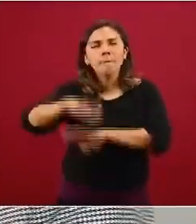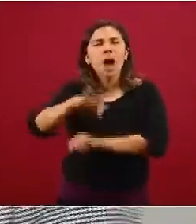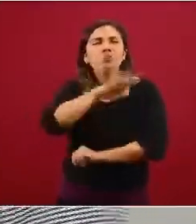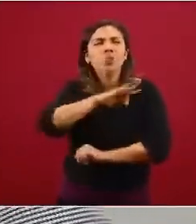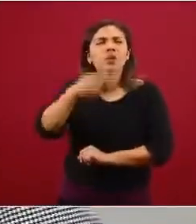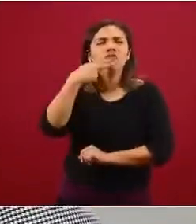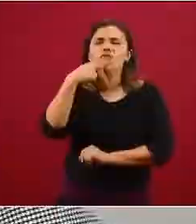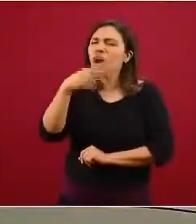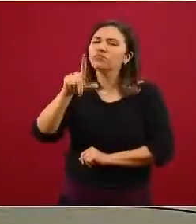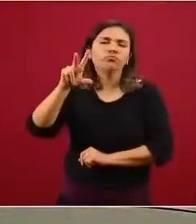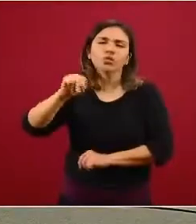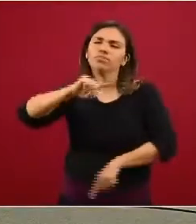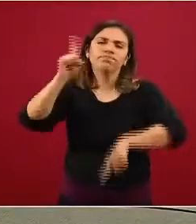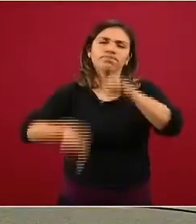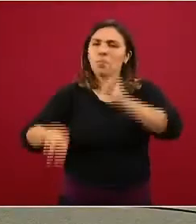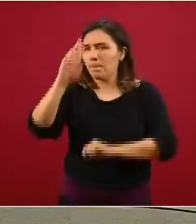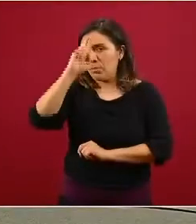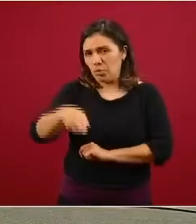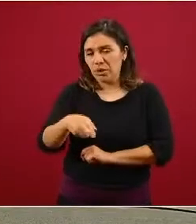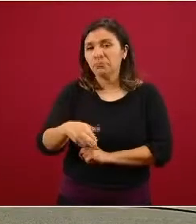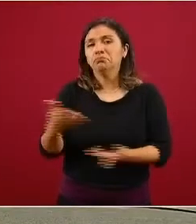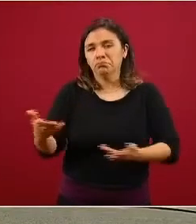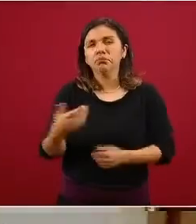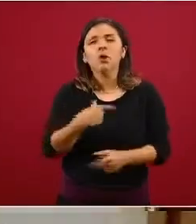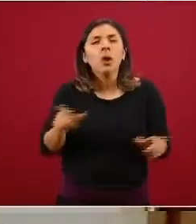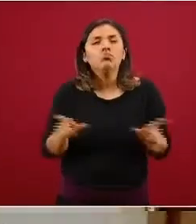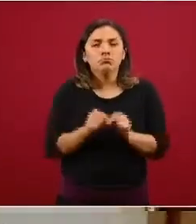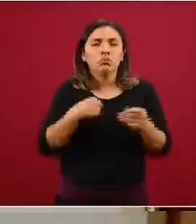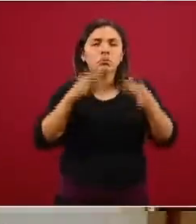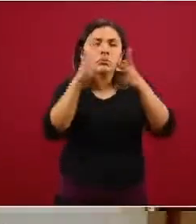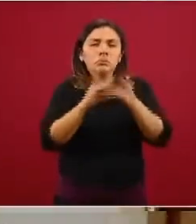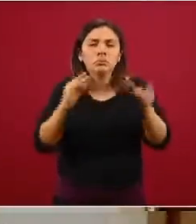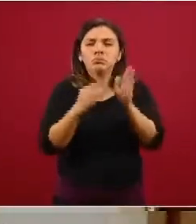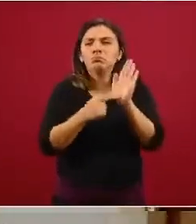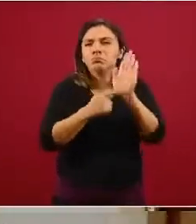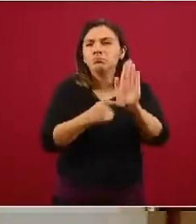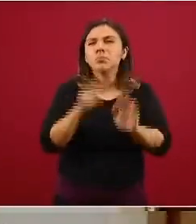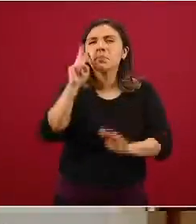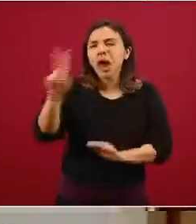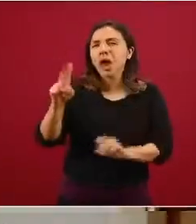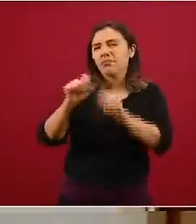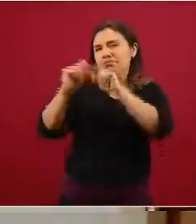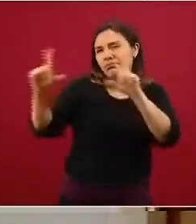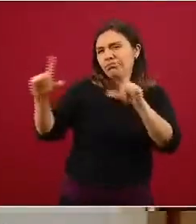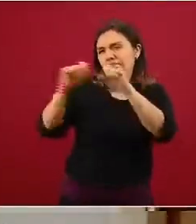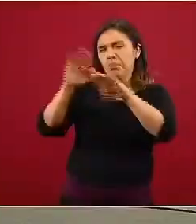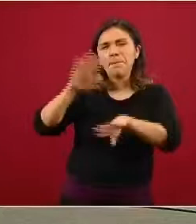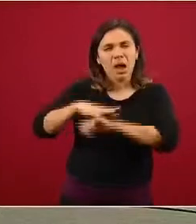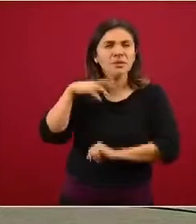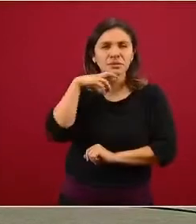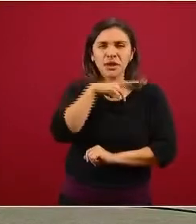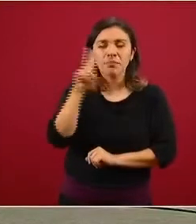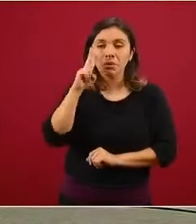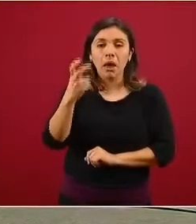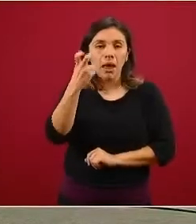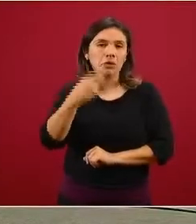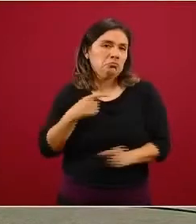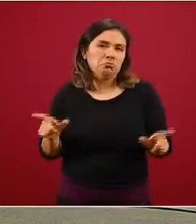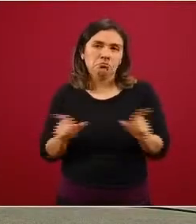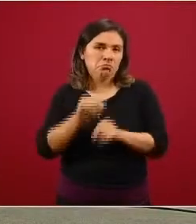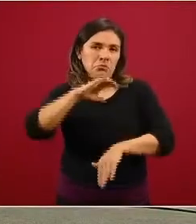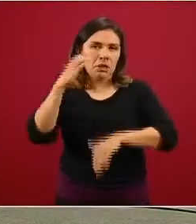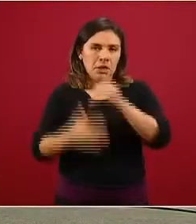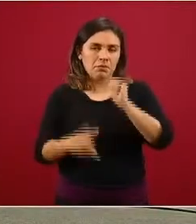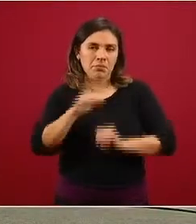normalmente sí se podría fumar. Me voy a tomar unos minutos para presentarles un par de diapositivas, lo haré muy rápidamente y con eso